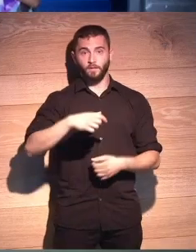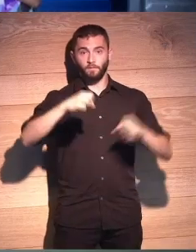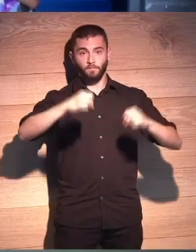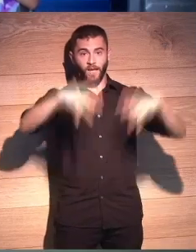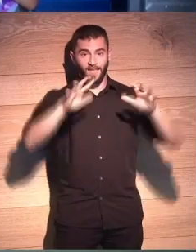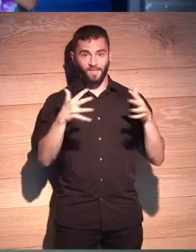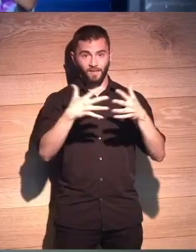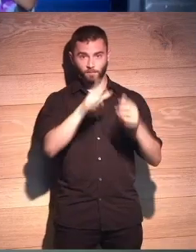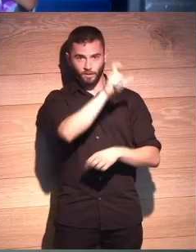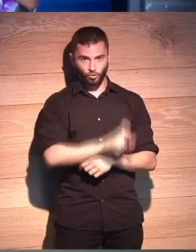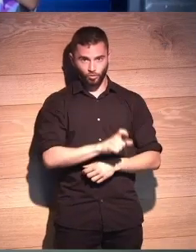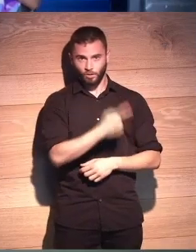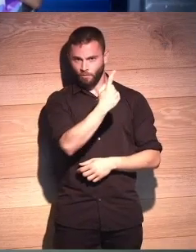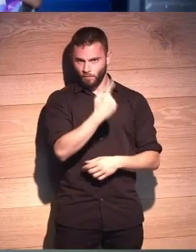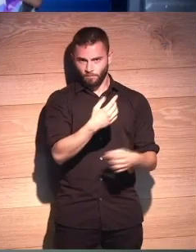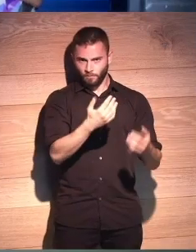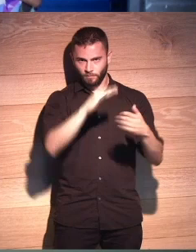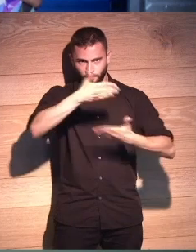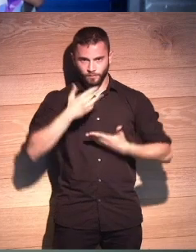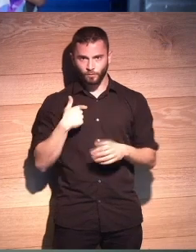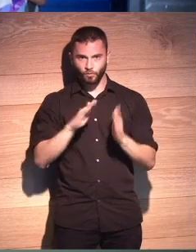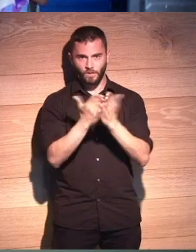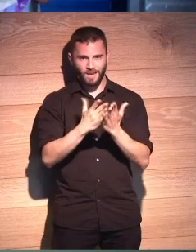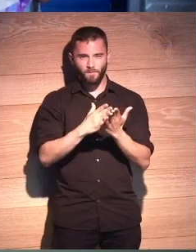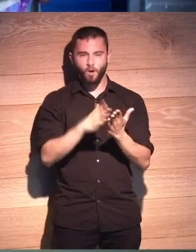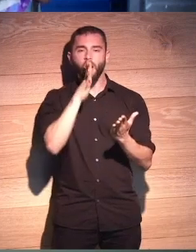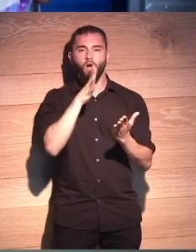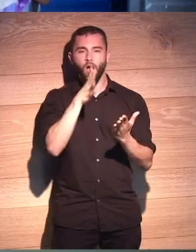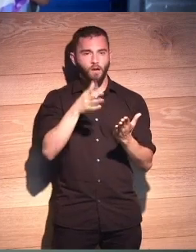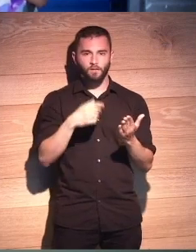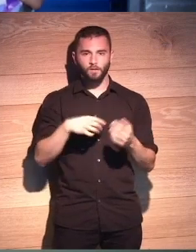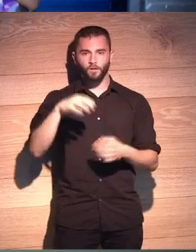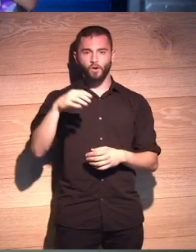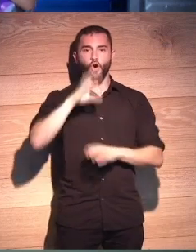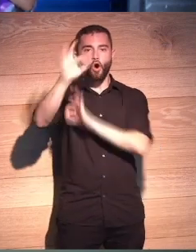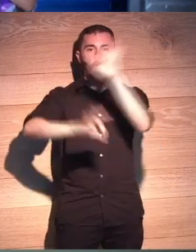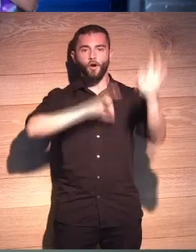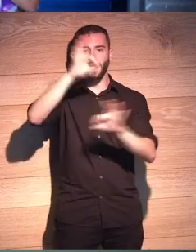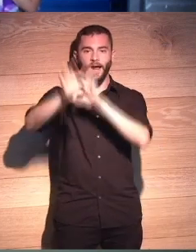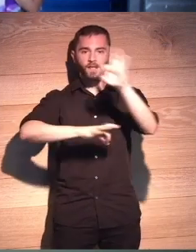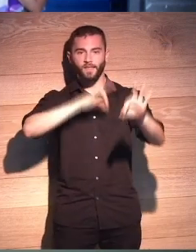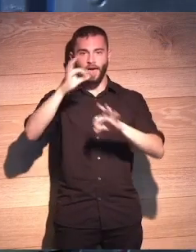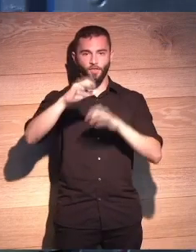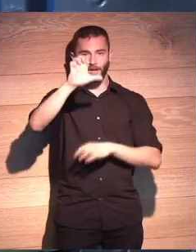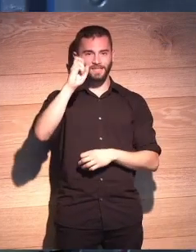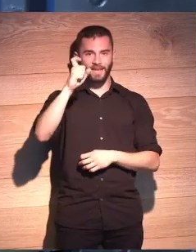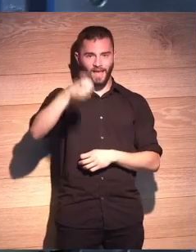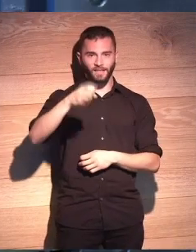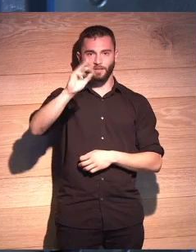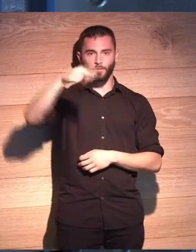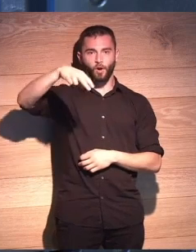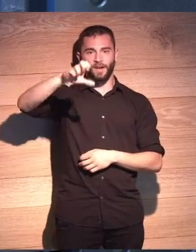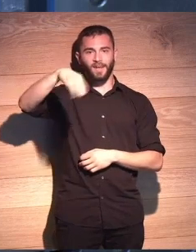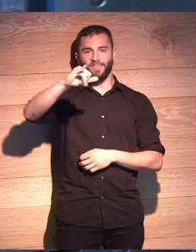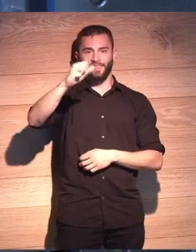es que yo no conocía, yo leí un libro que me pareció fascinante, que se llama Organizaciones Exponenciales, que ahora se estudia en las escuelas